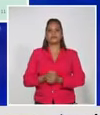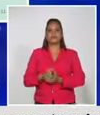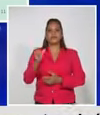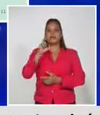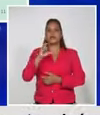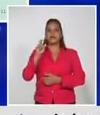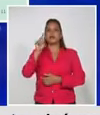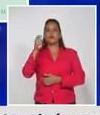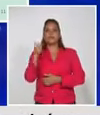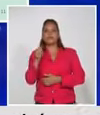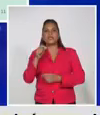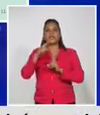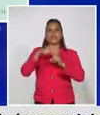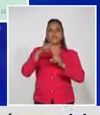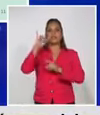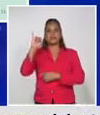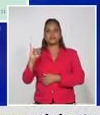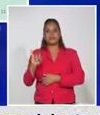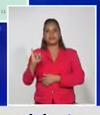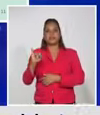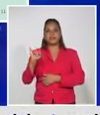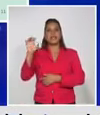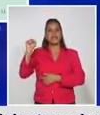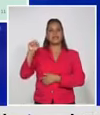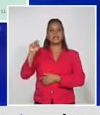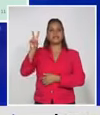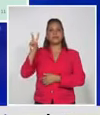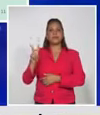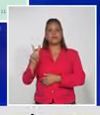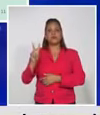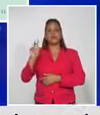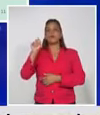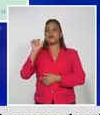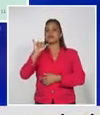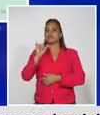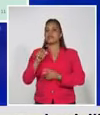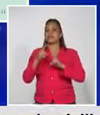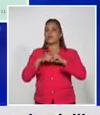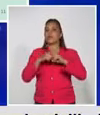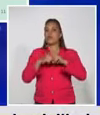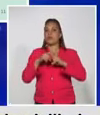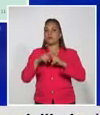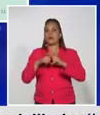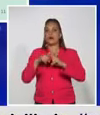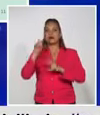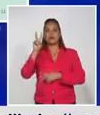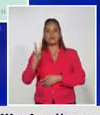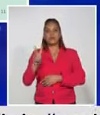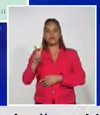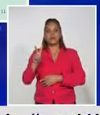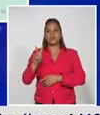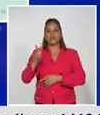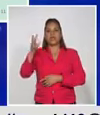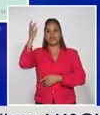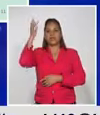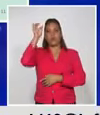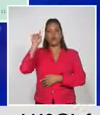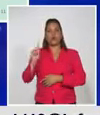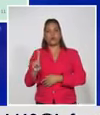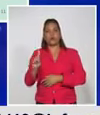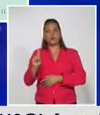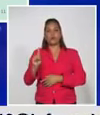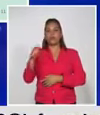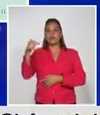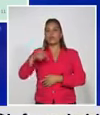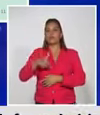10, Trinidad con 6, La Sierpe y Yaguajay con 2 cada uno, y Tahuasco y Jatibonico con